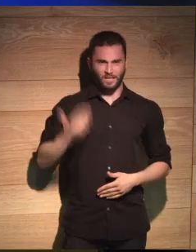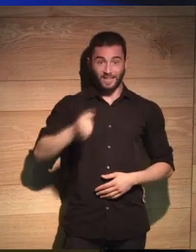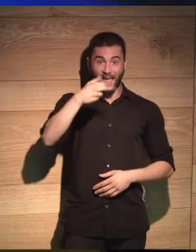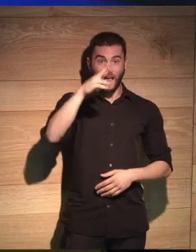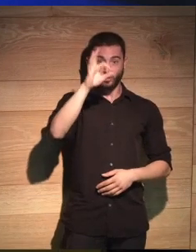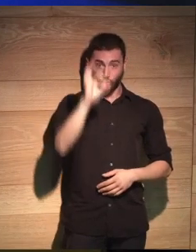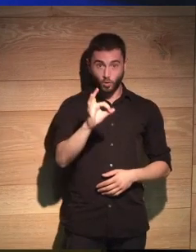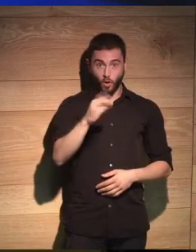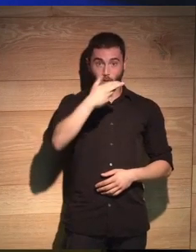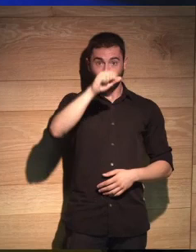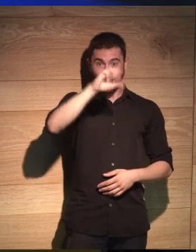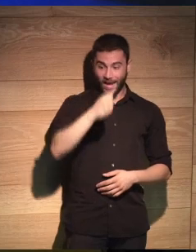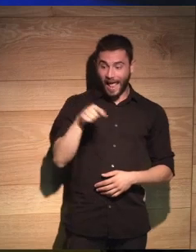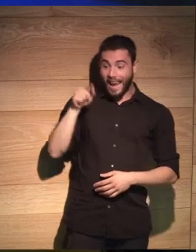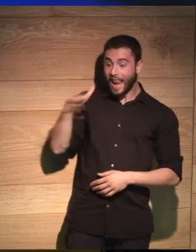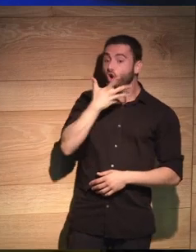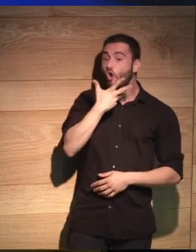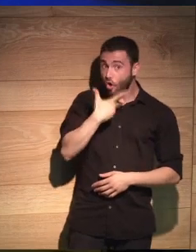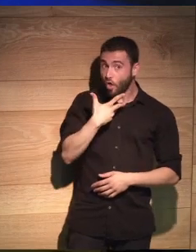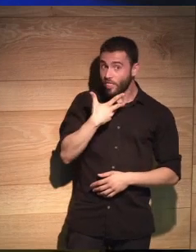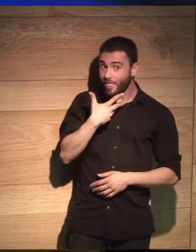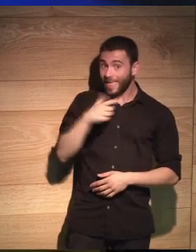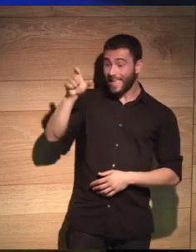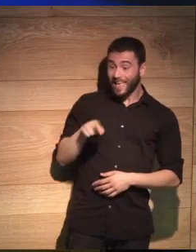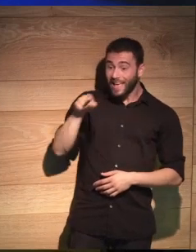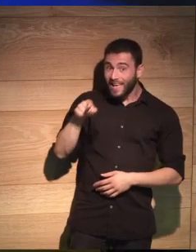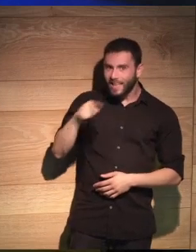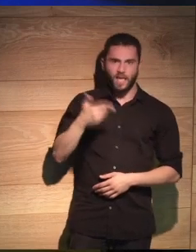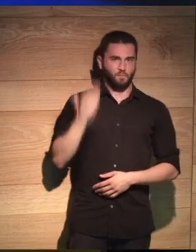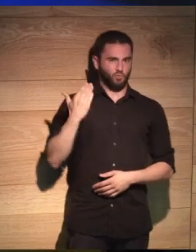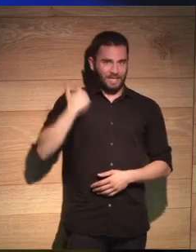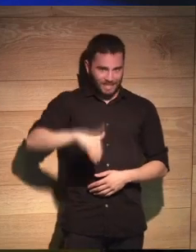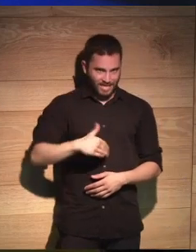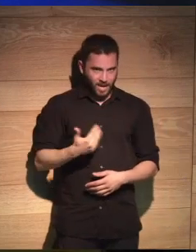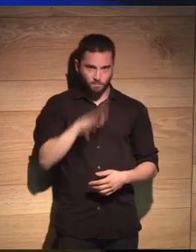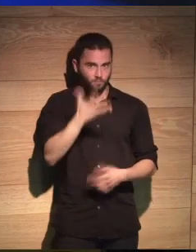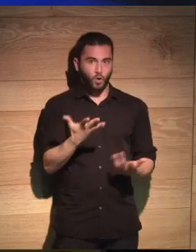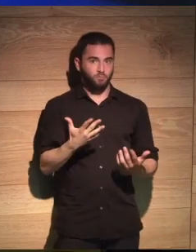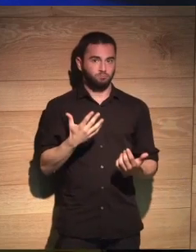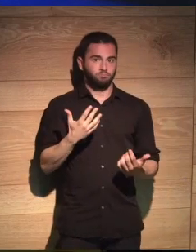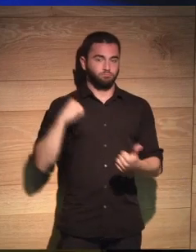Arturo Barea la conoce. El personaje ya se había recorrido